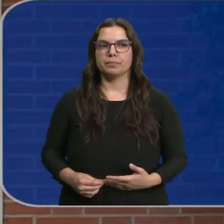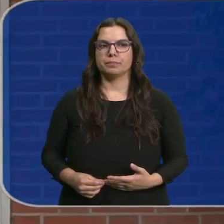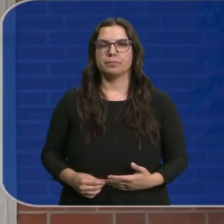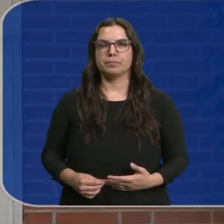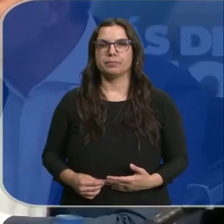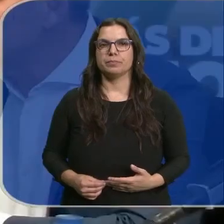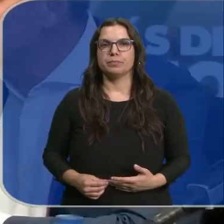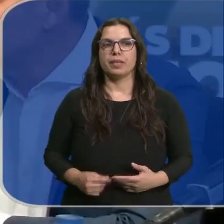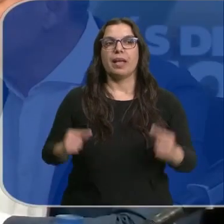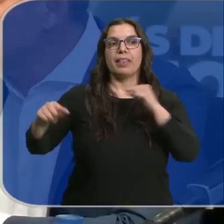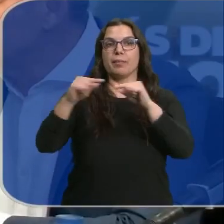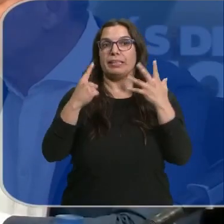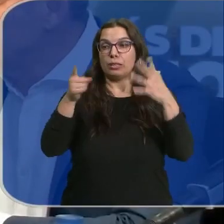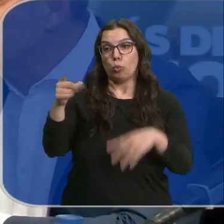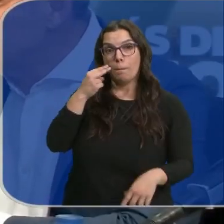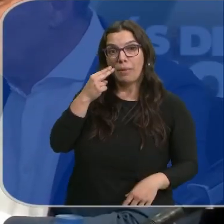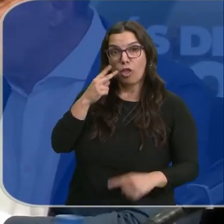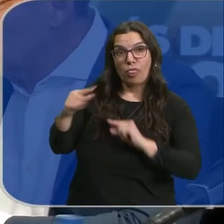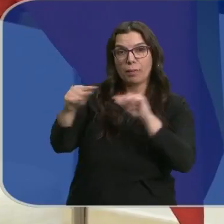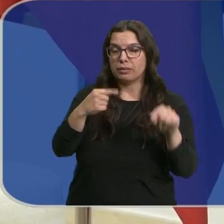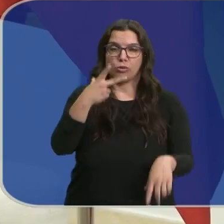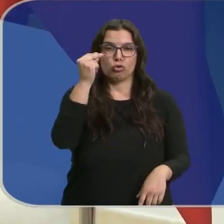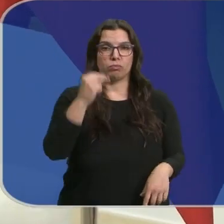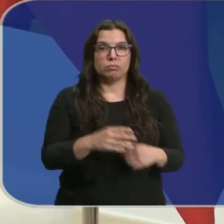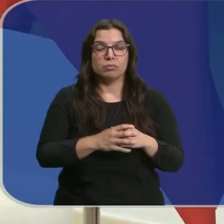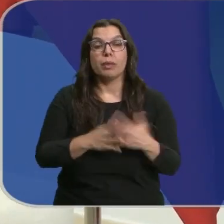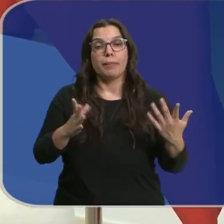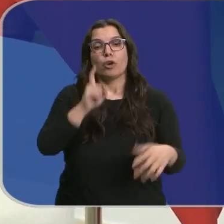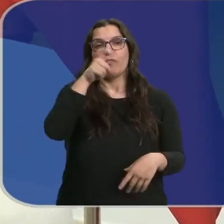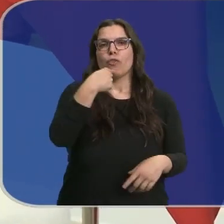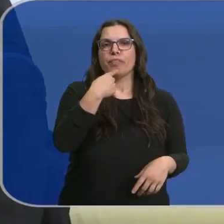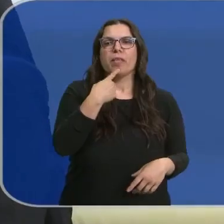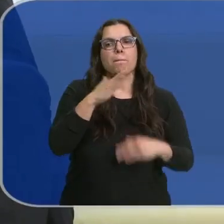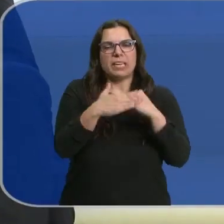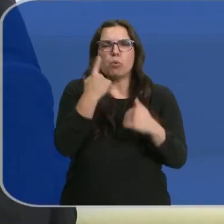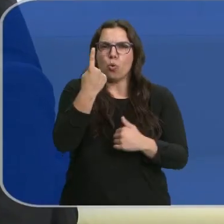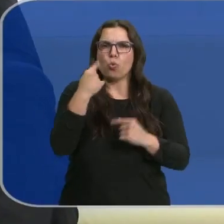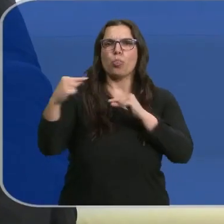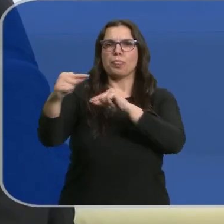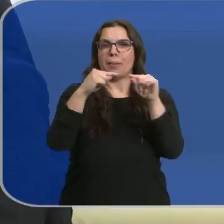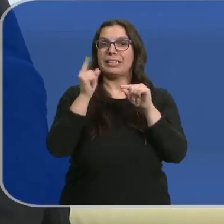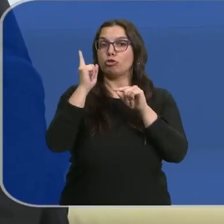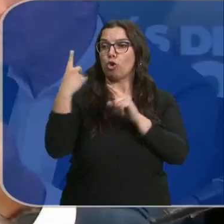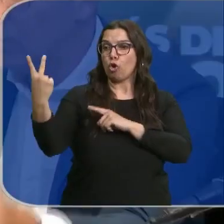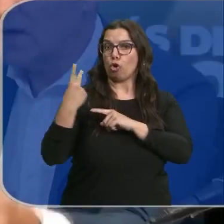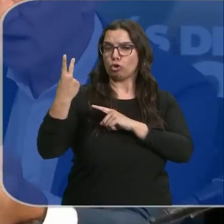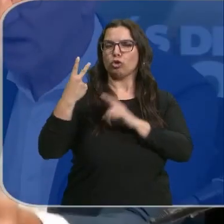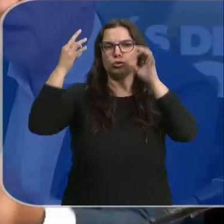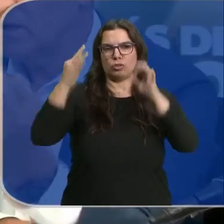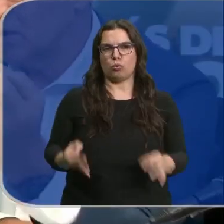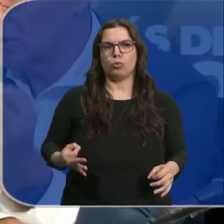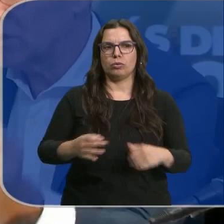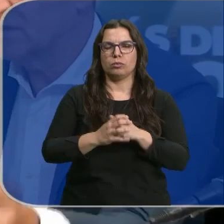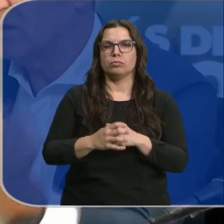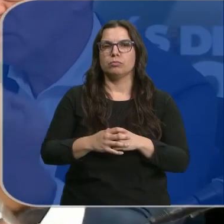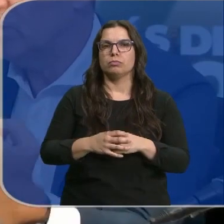No serán 6. ¿Tiene usted miedo de debatir con Pedro Sánchez? No. Pero Núñez Feijóo garantiza al menos un debate solo con Sánchez. Va a haber un cara a